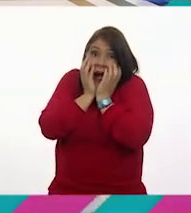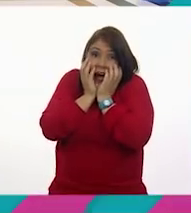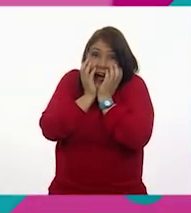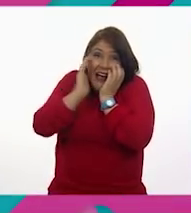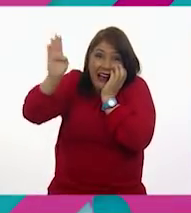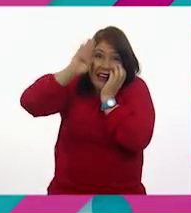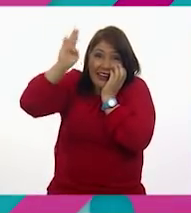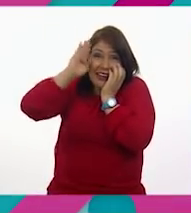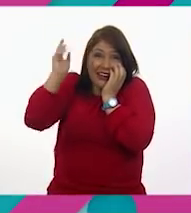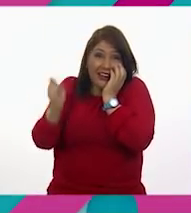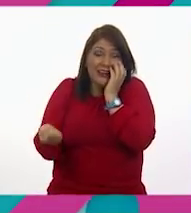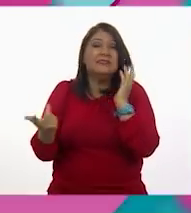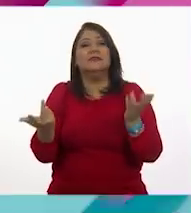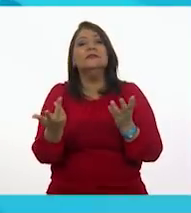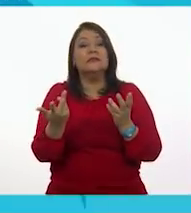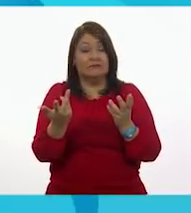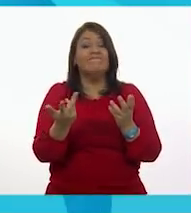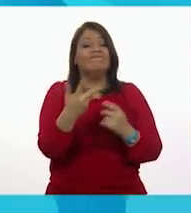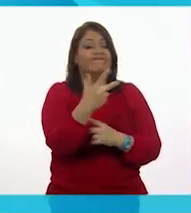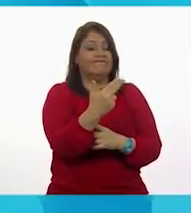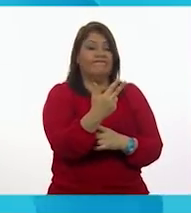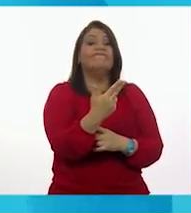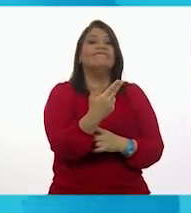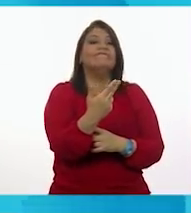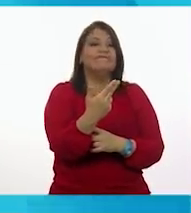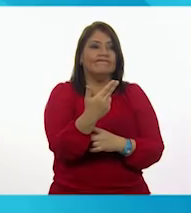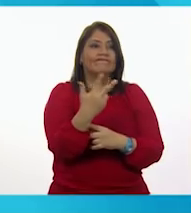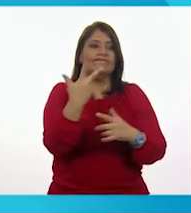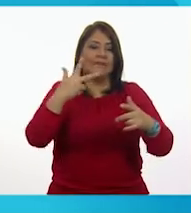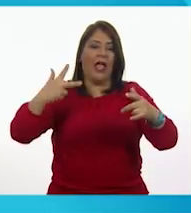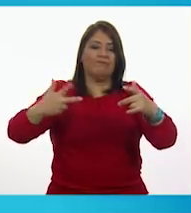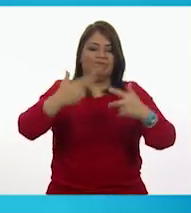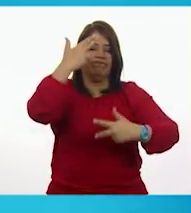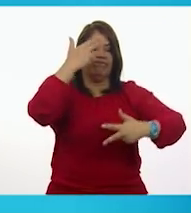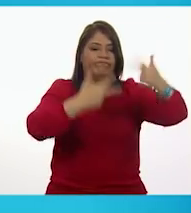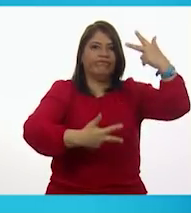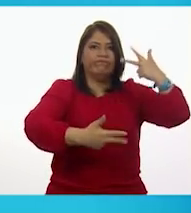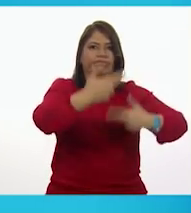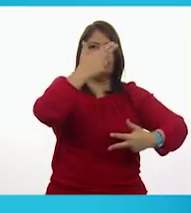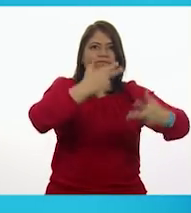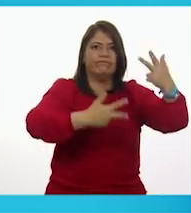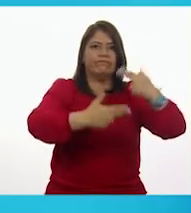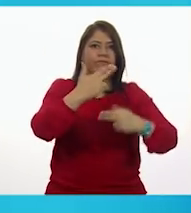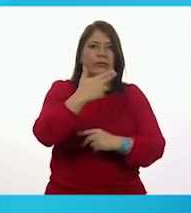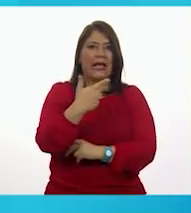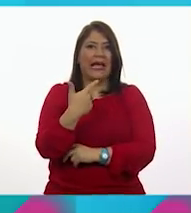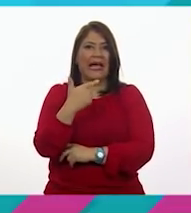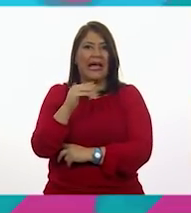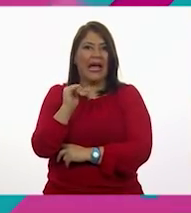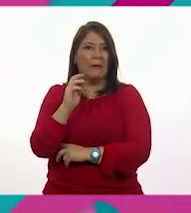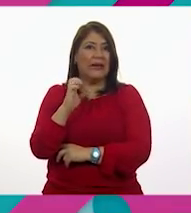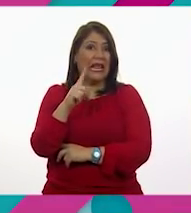Sí. Tomó las tijeras y le cortó el pelo a Gabriel. No.